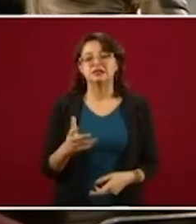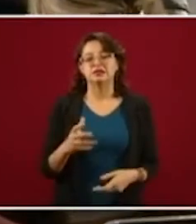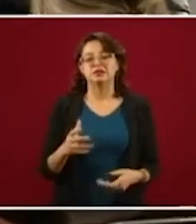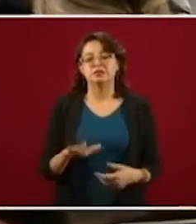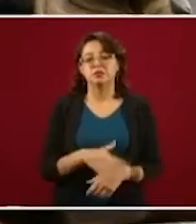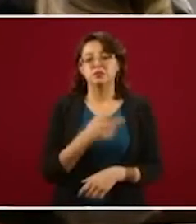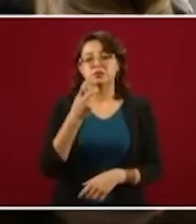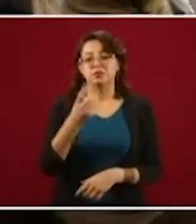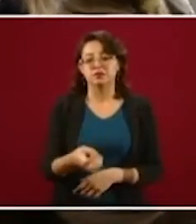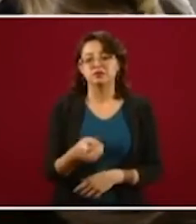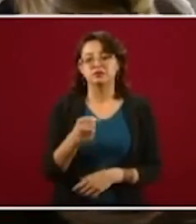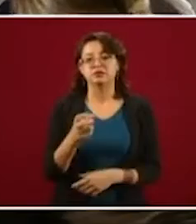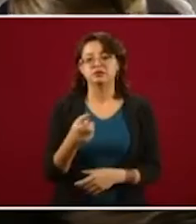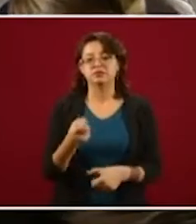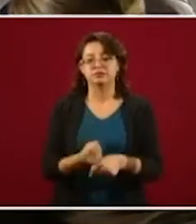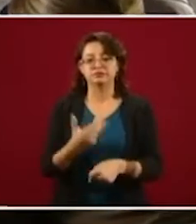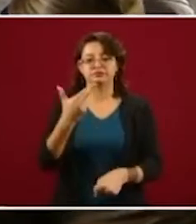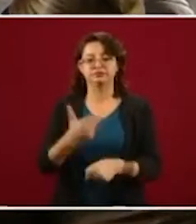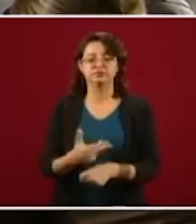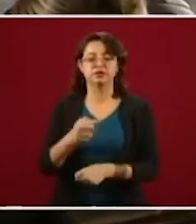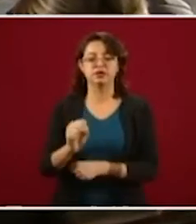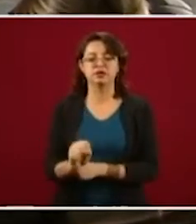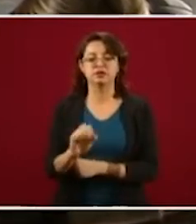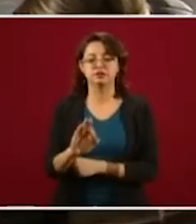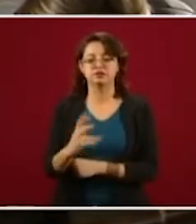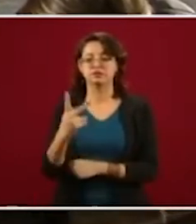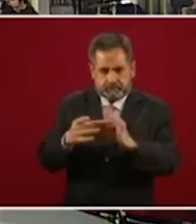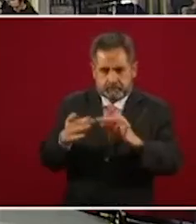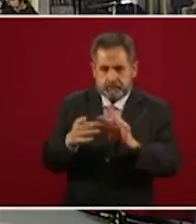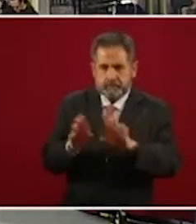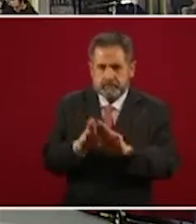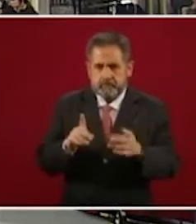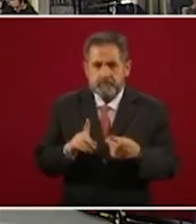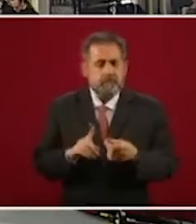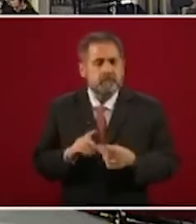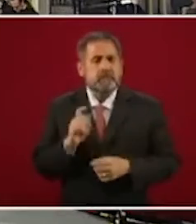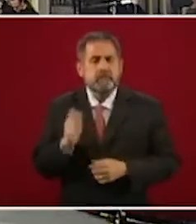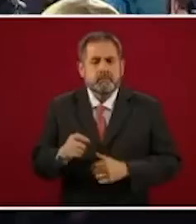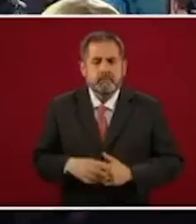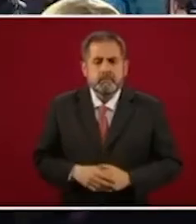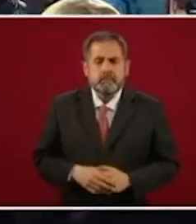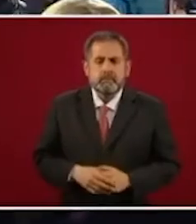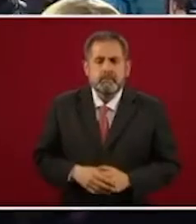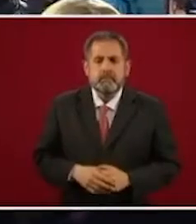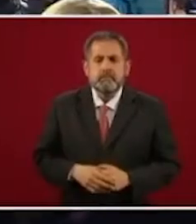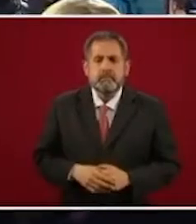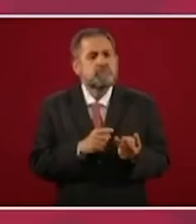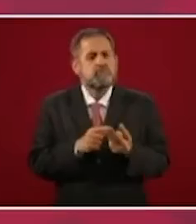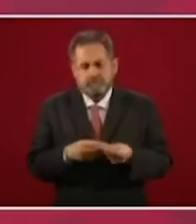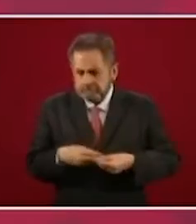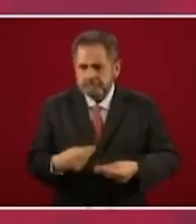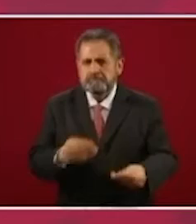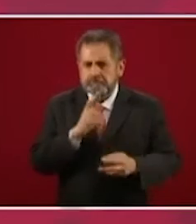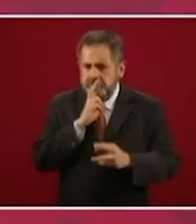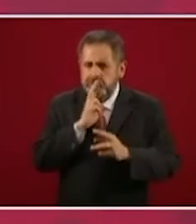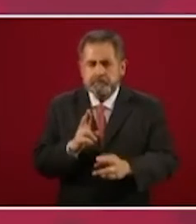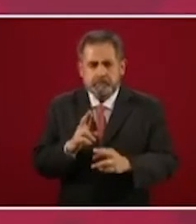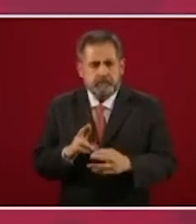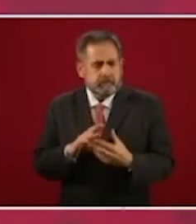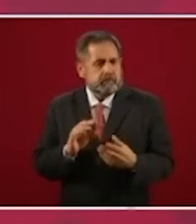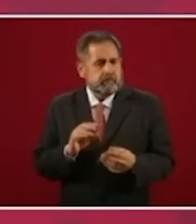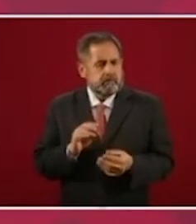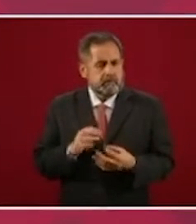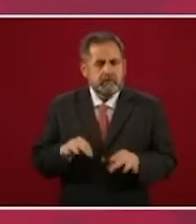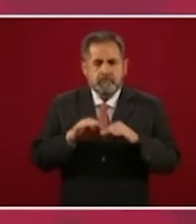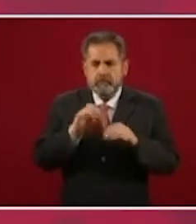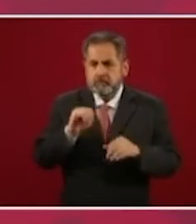Pública va a abrir una investigación. Las autoridades señalan que se trata de un problema que tiene como trasfondo la